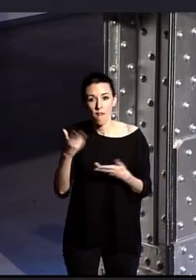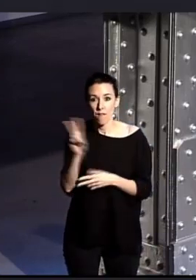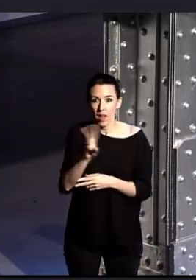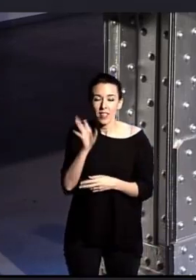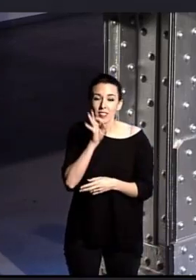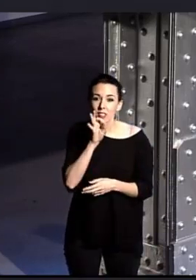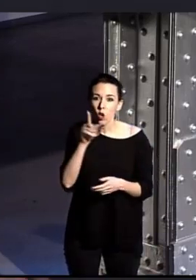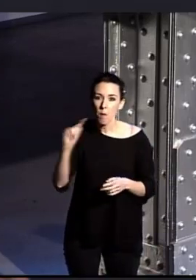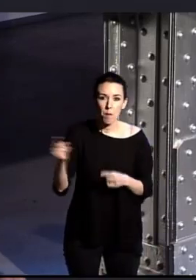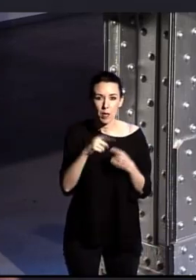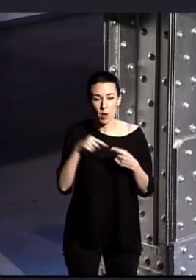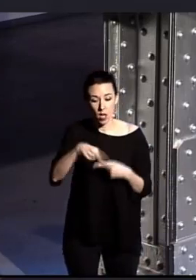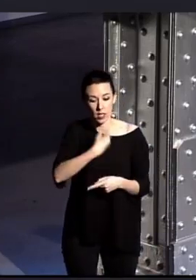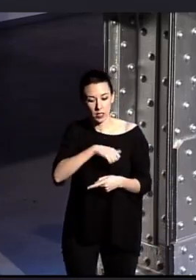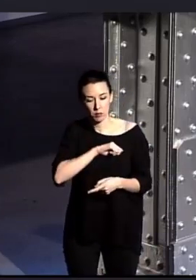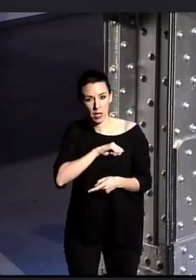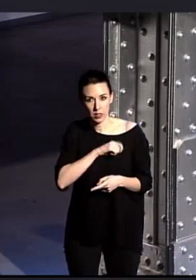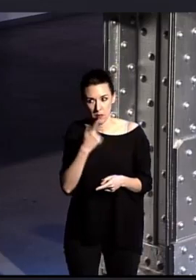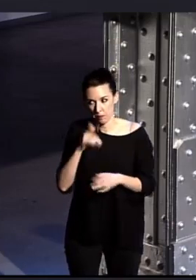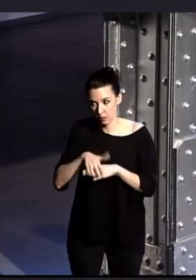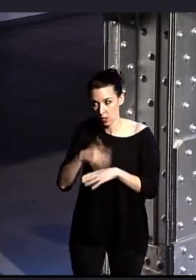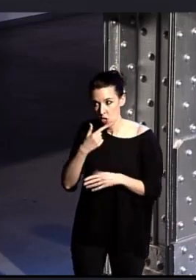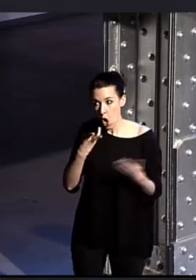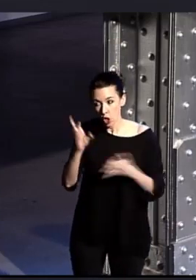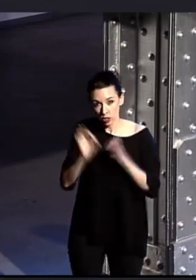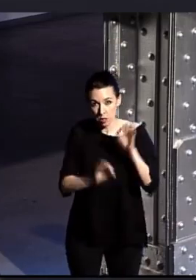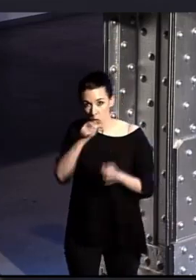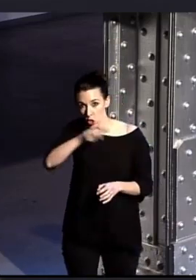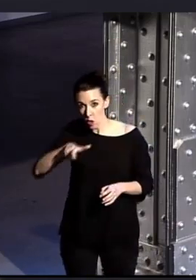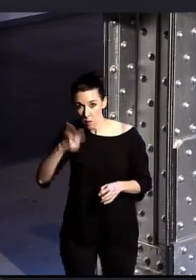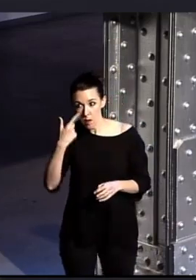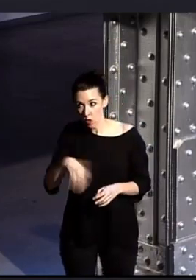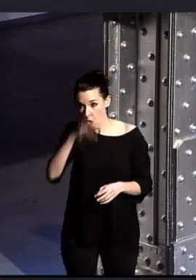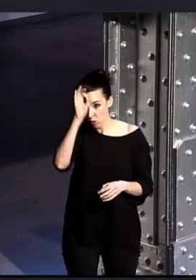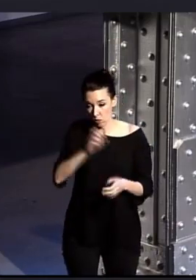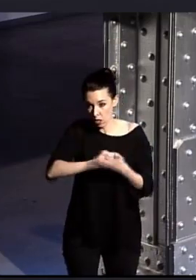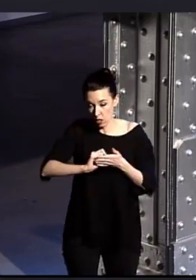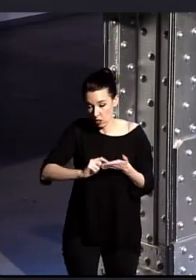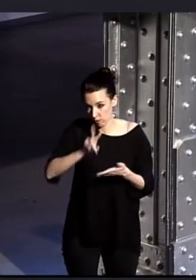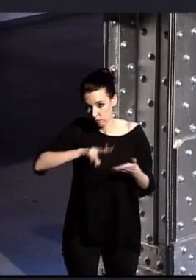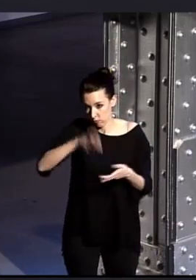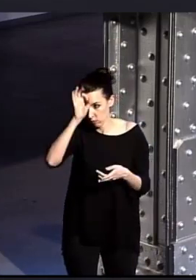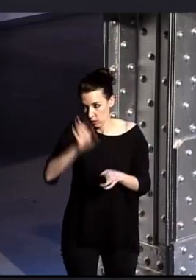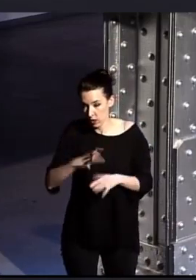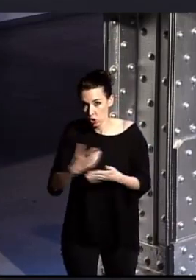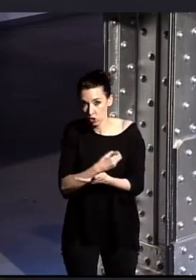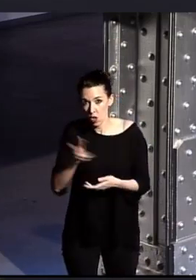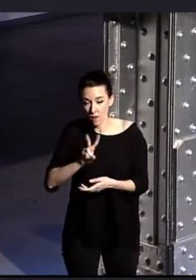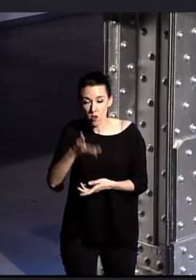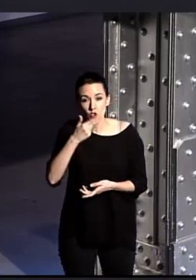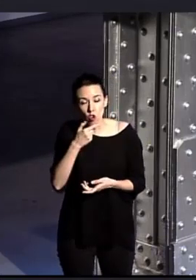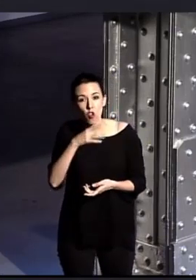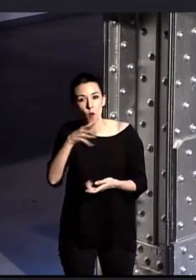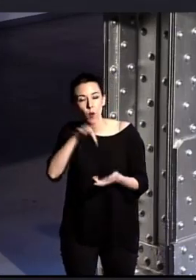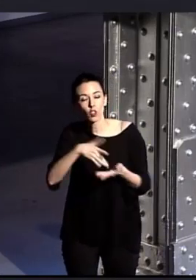cual, primero, aquí en España, que me corrija Almudena, pero yo creo que el 80% de la población era analfabeta. Eso para empezar. Pero Verne era muy conocido